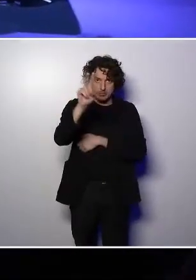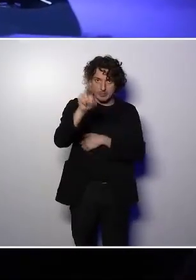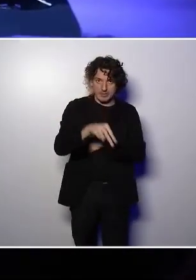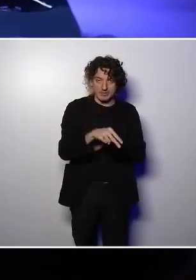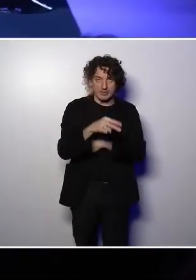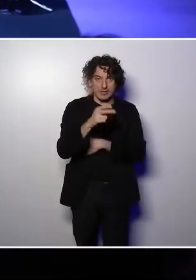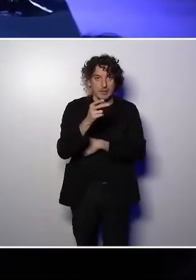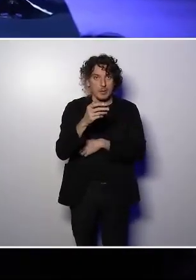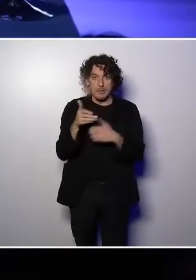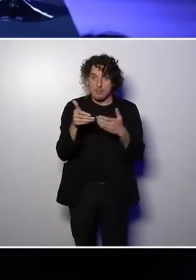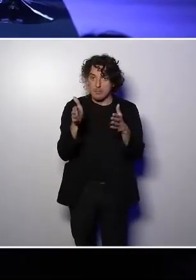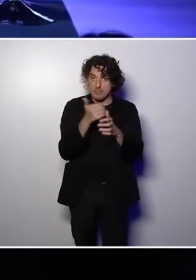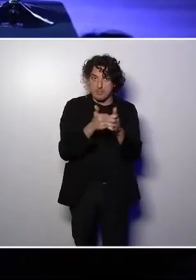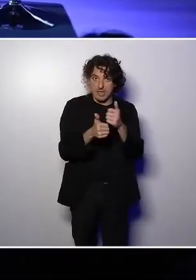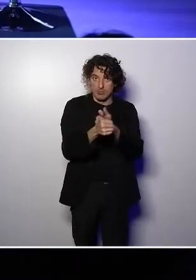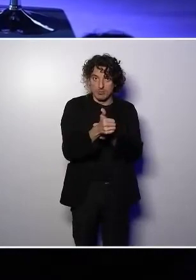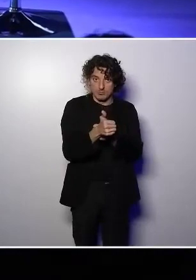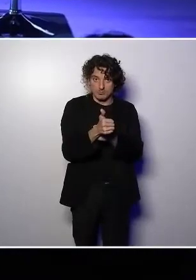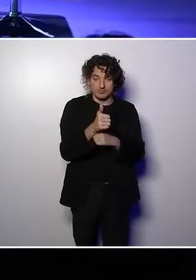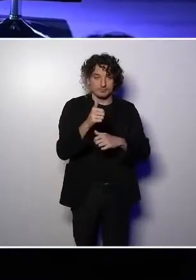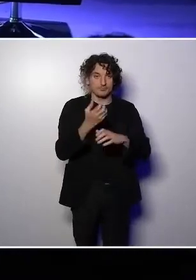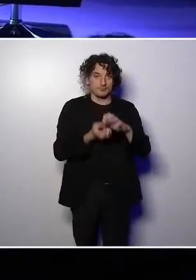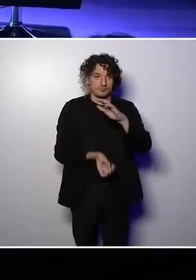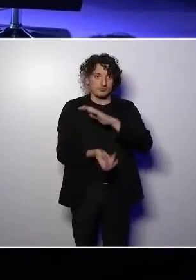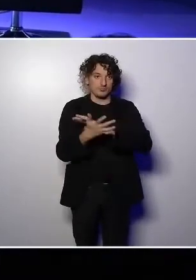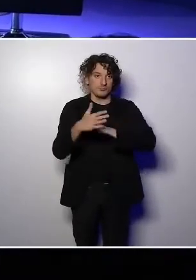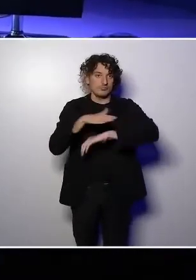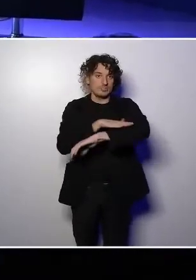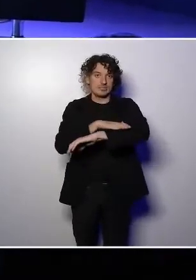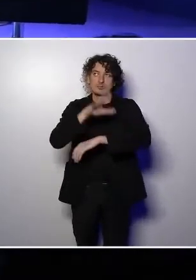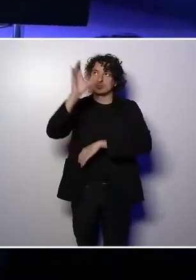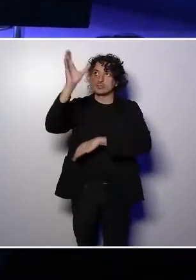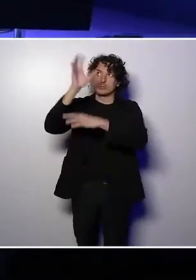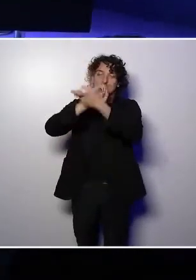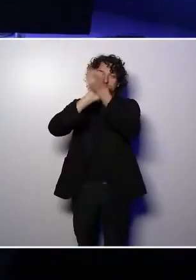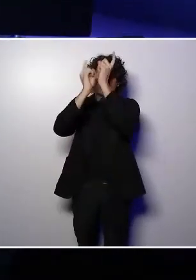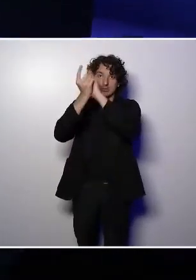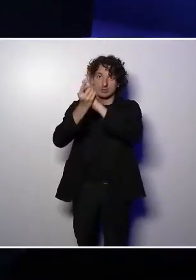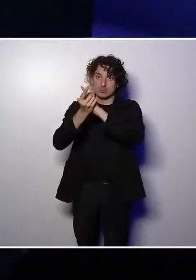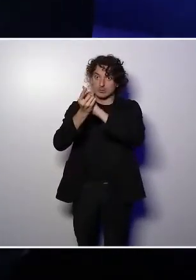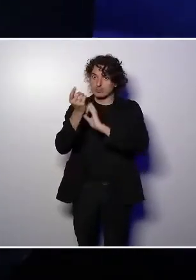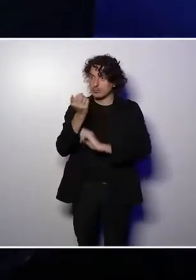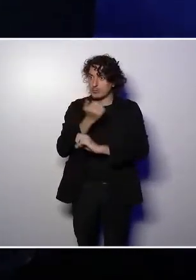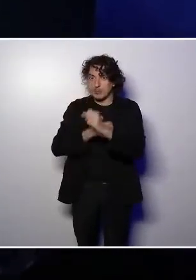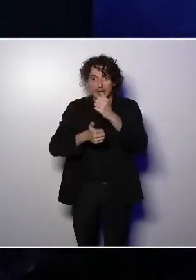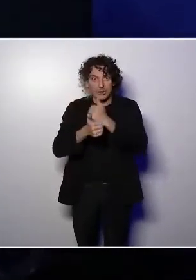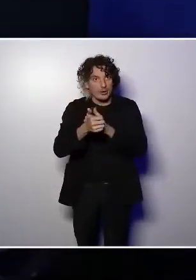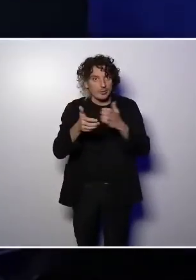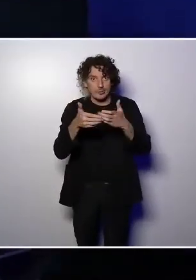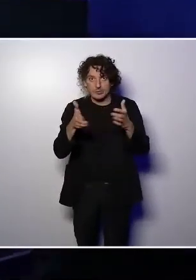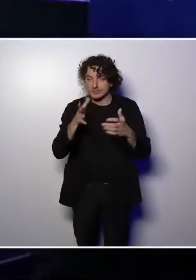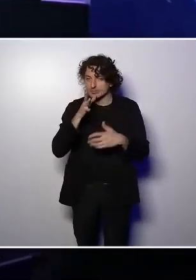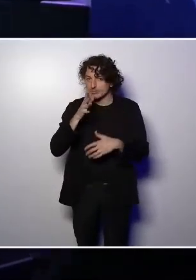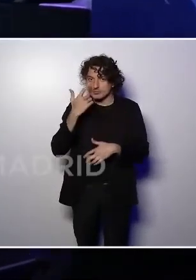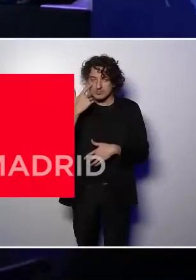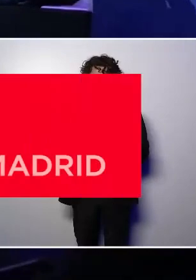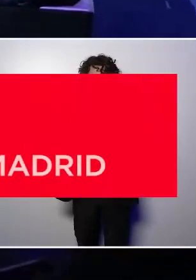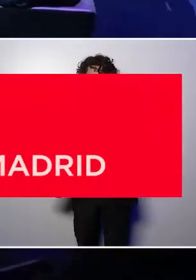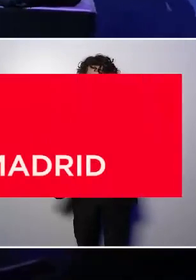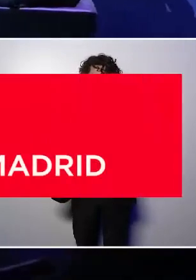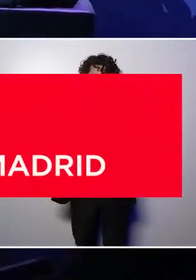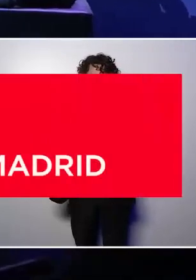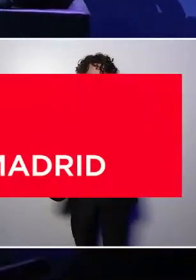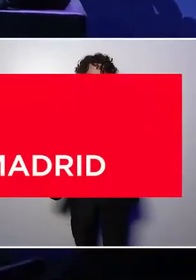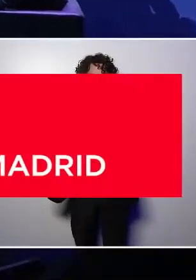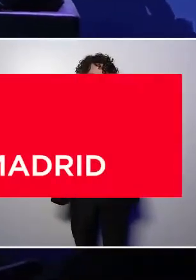en materia ambiental en la creación de un Ministerio de Cambio Climático. Y bueno, nos van a compartir los resultados, entiendo, de su